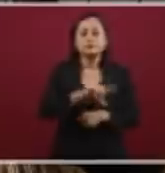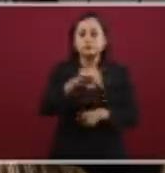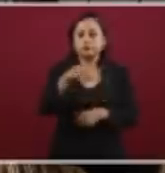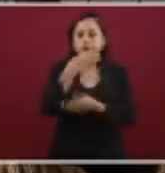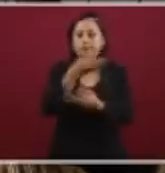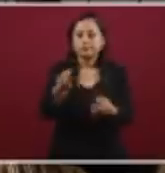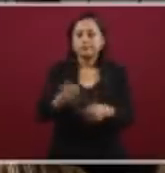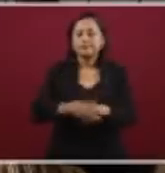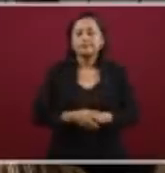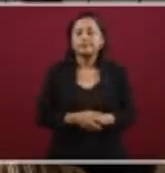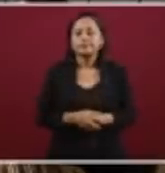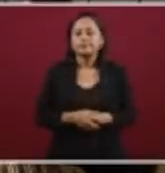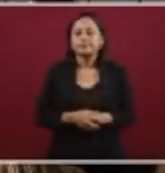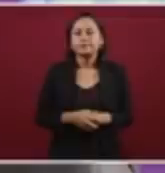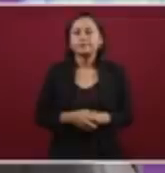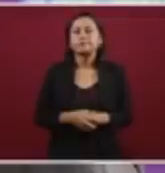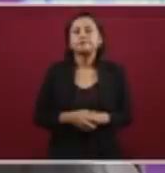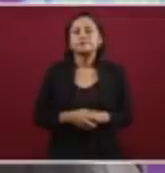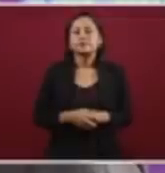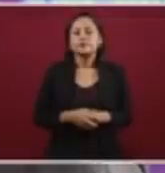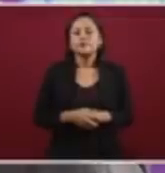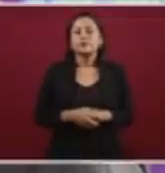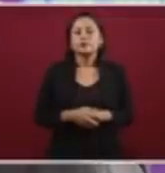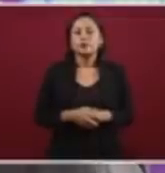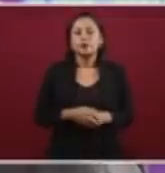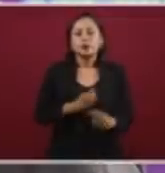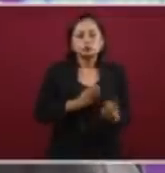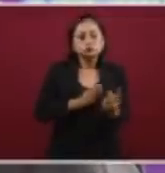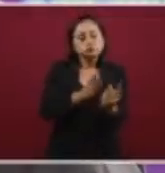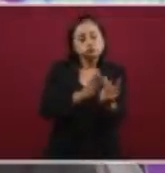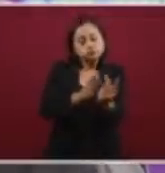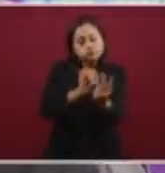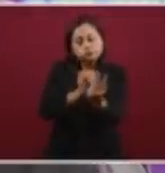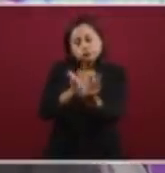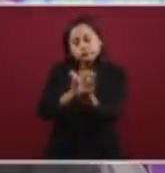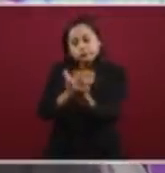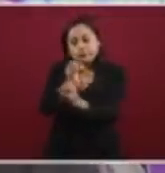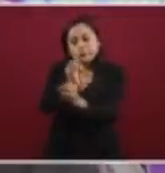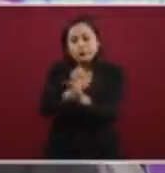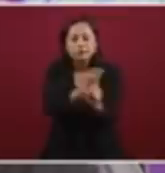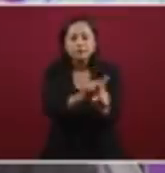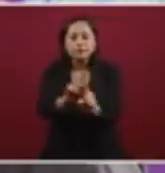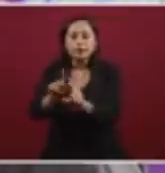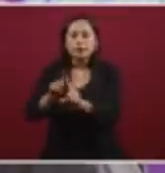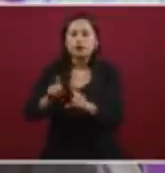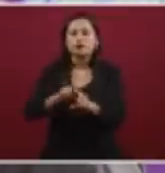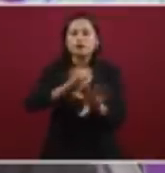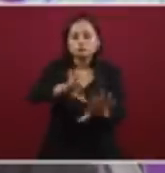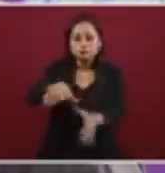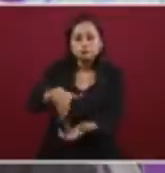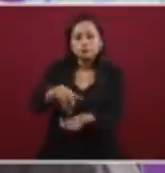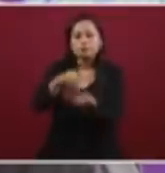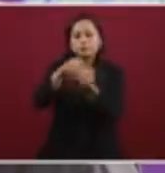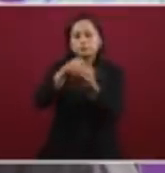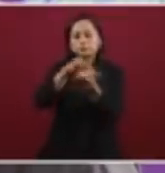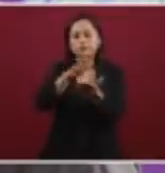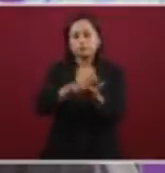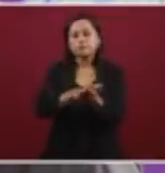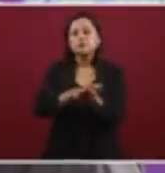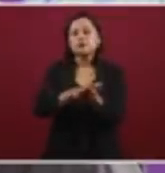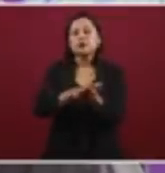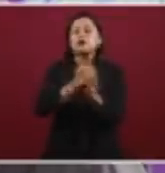se están retomando todas y cada una de las líneas de investigación de los informes del grupo interdisciplinario de expertos